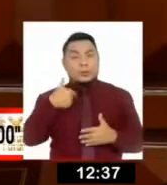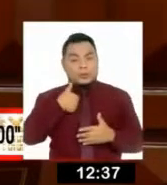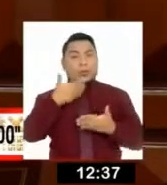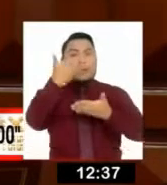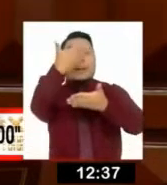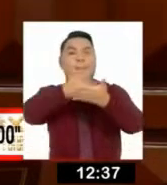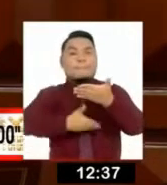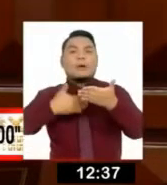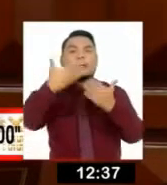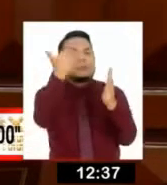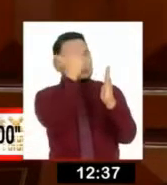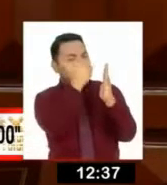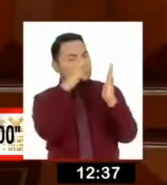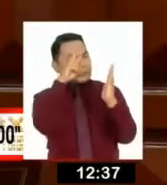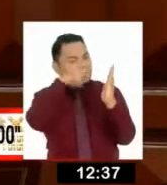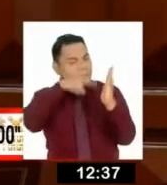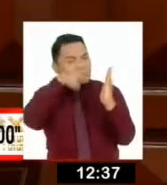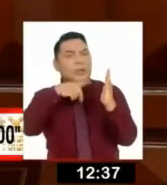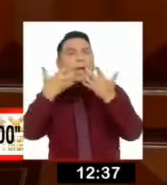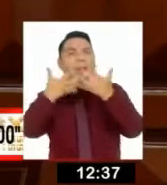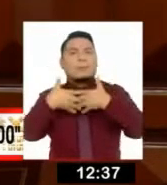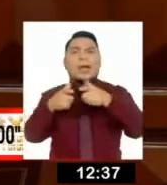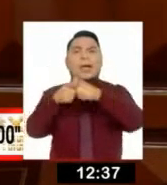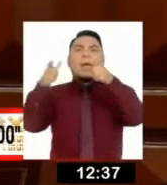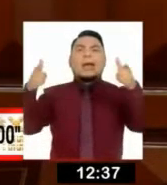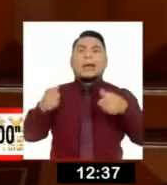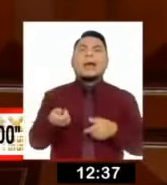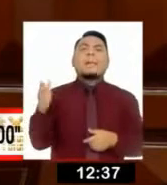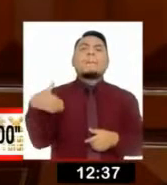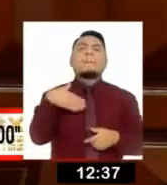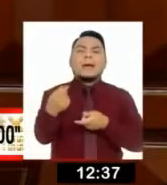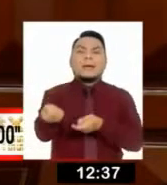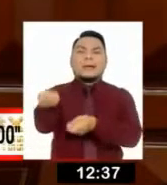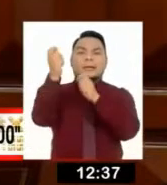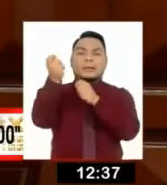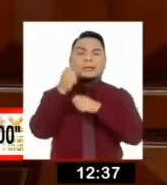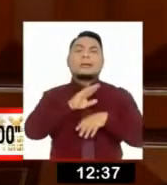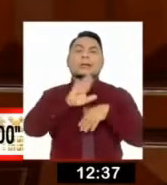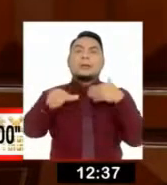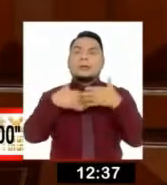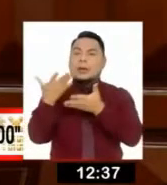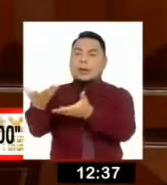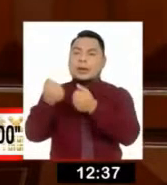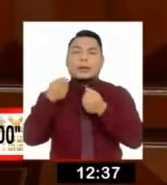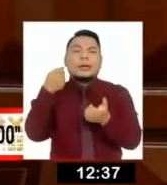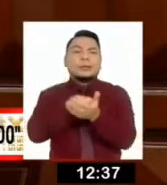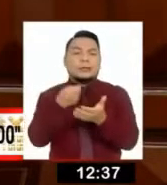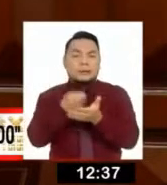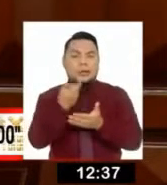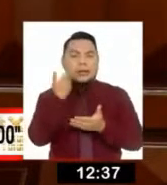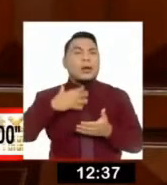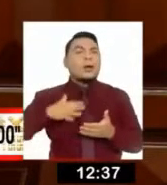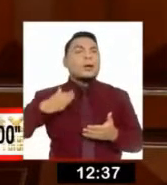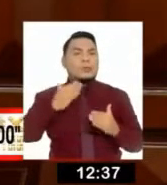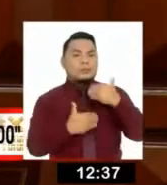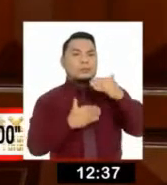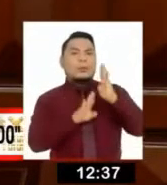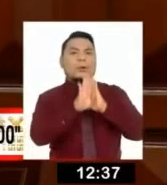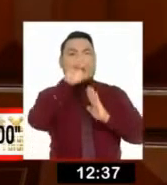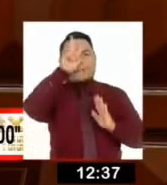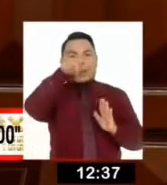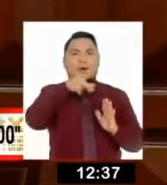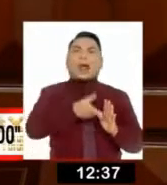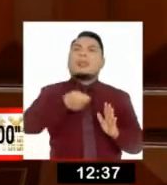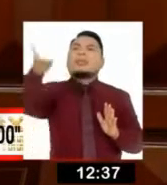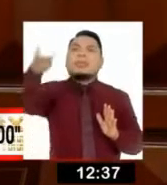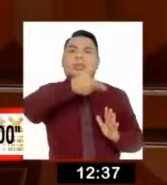las condiciones económicas con grandes empresas pesqueras para la obtención de mayores ingresos tributarios para el país y para